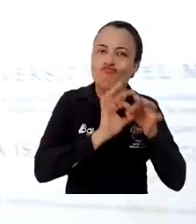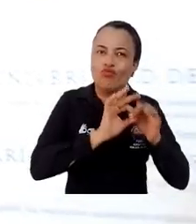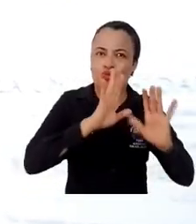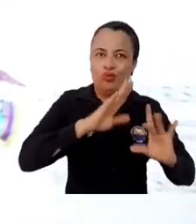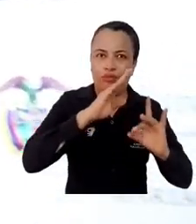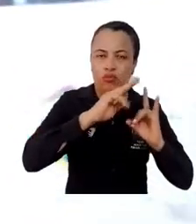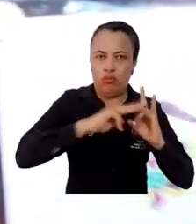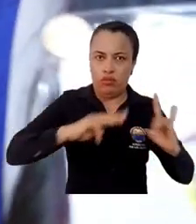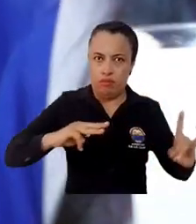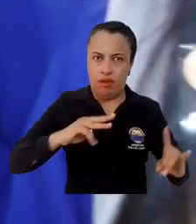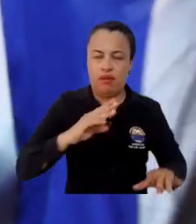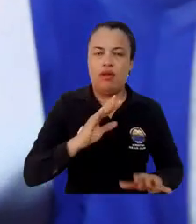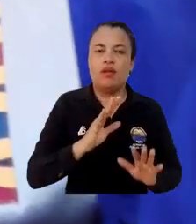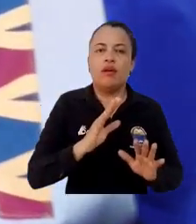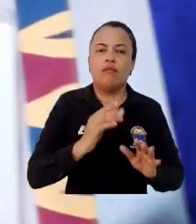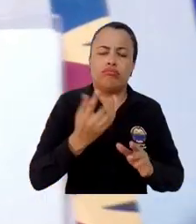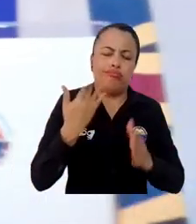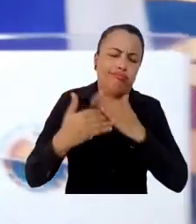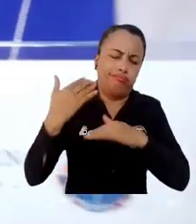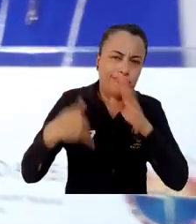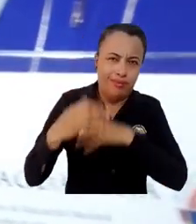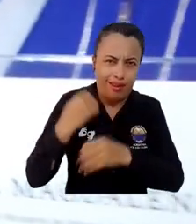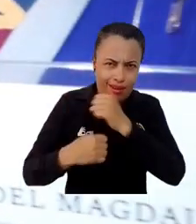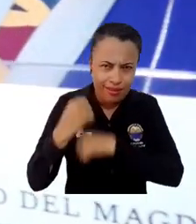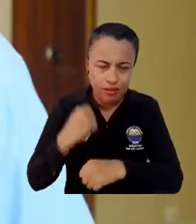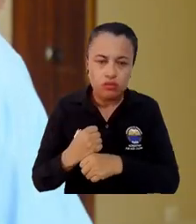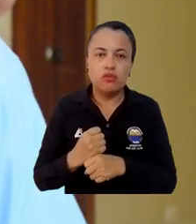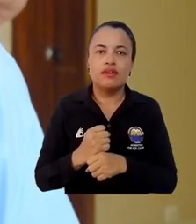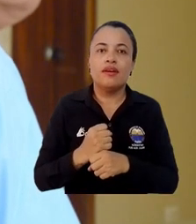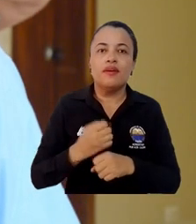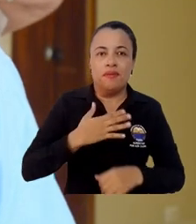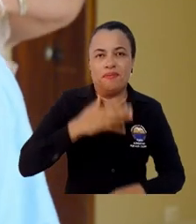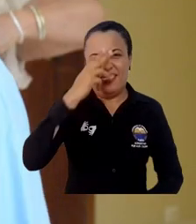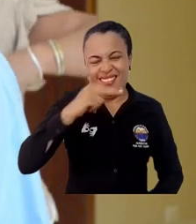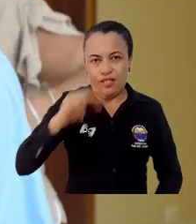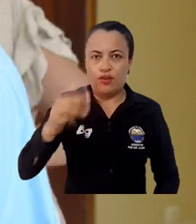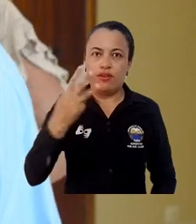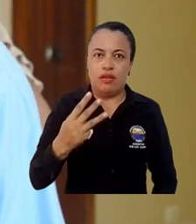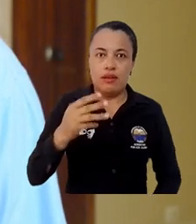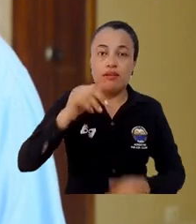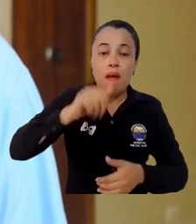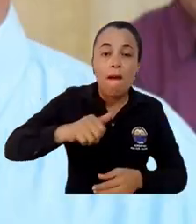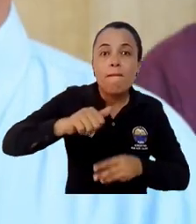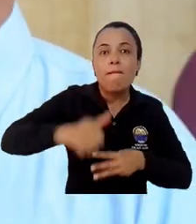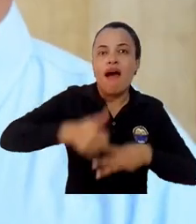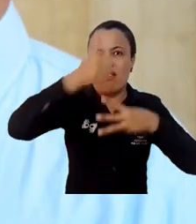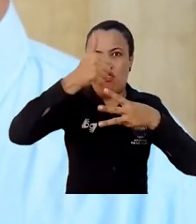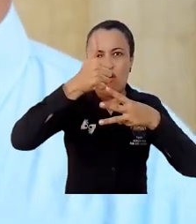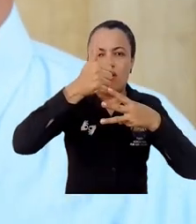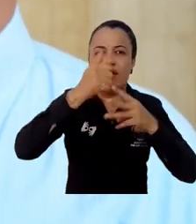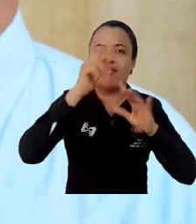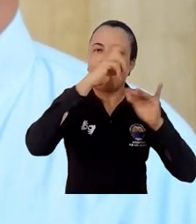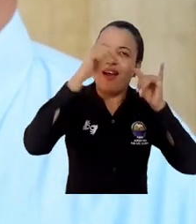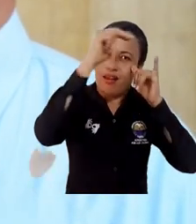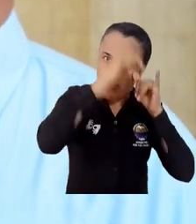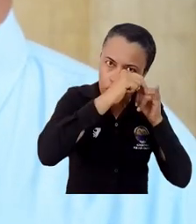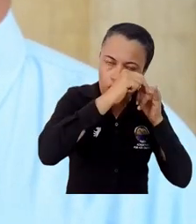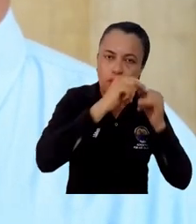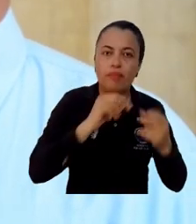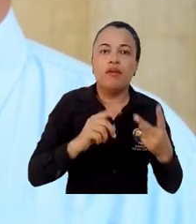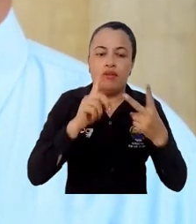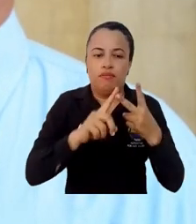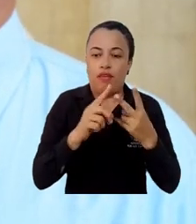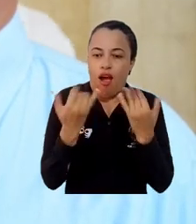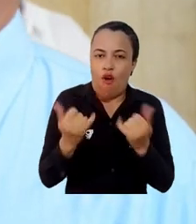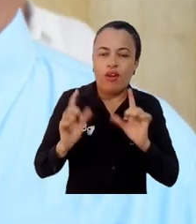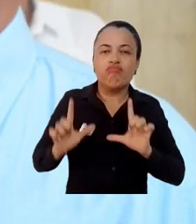El vínculo con la universidad nació hace muchísimos años. De mis tres hijos, el mayor es antropólogo. Ahora se acaba de recibir la niña